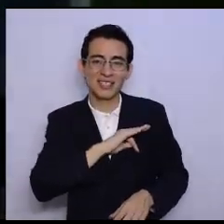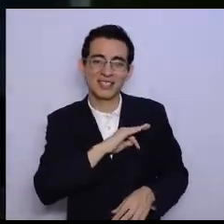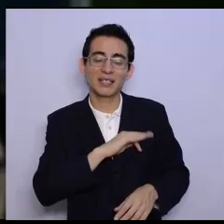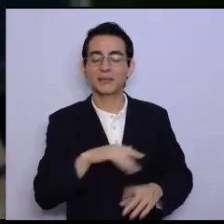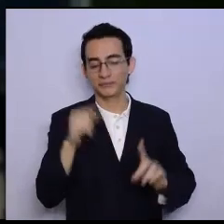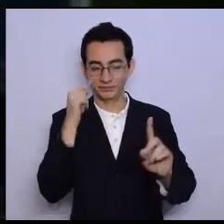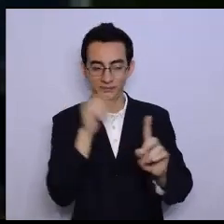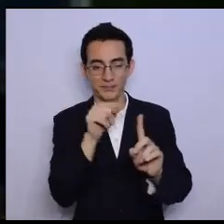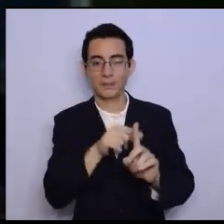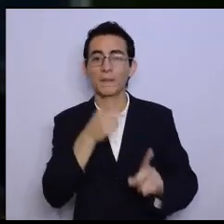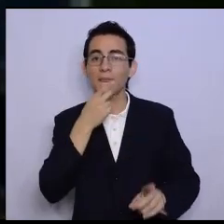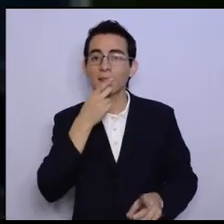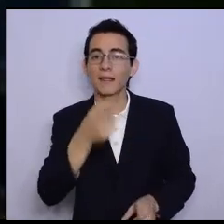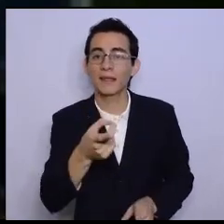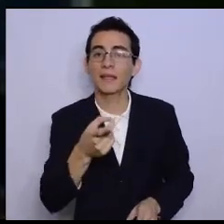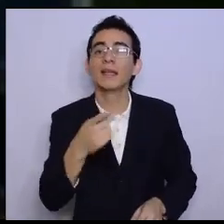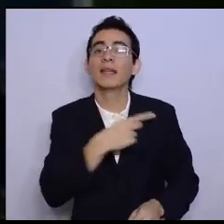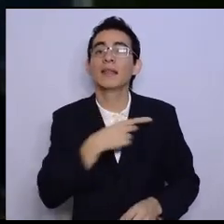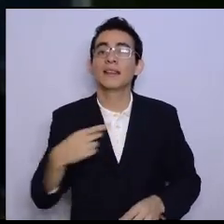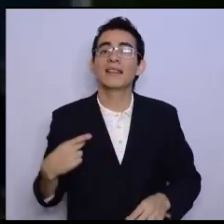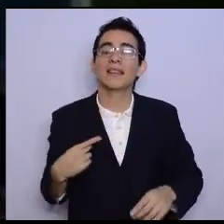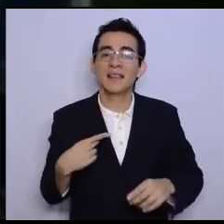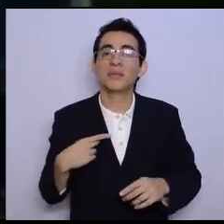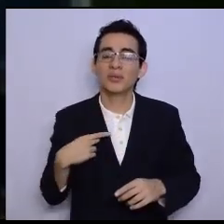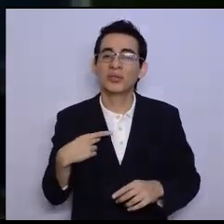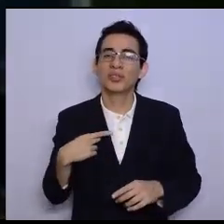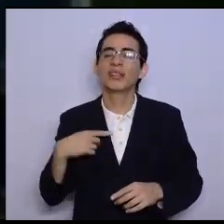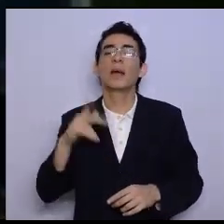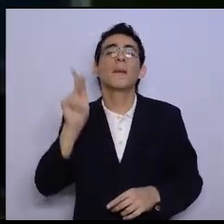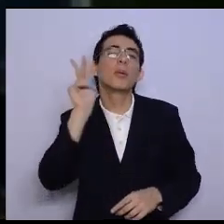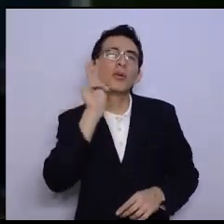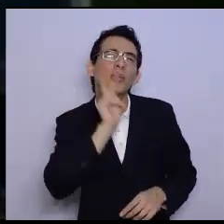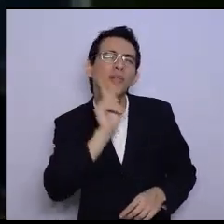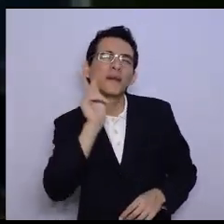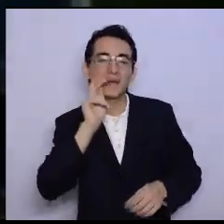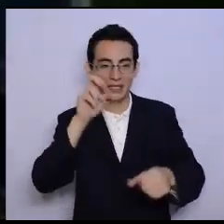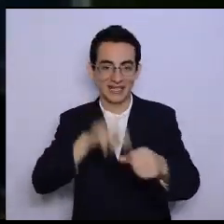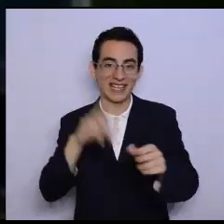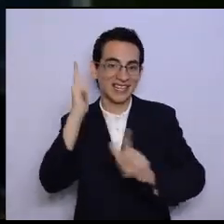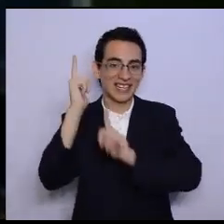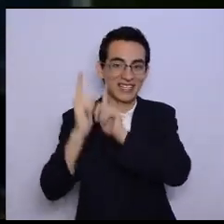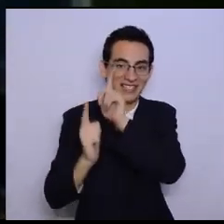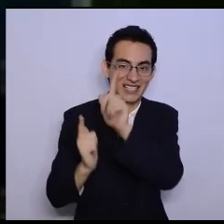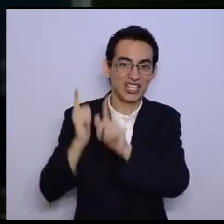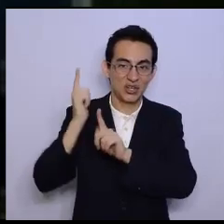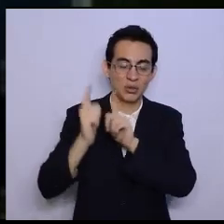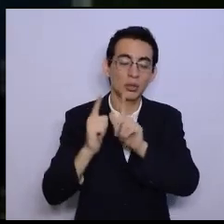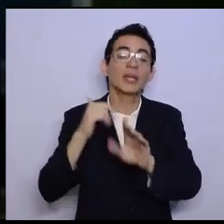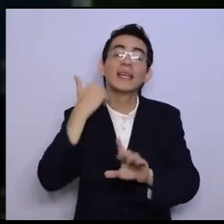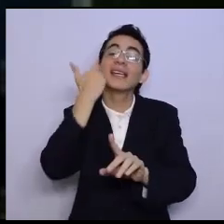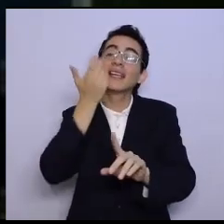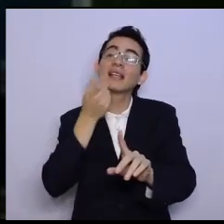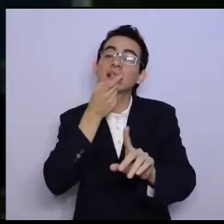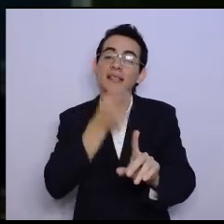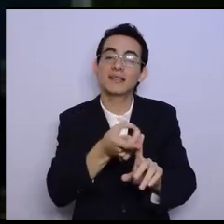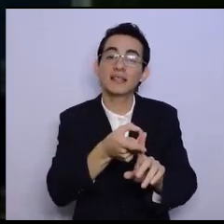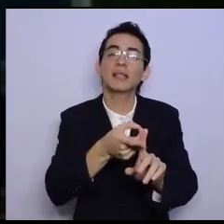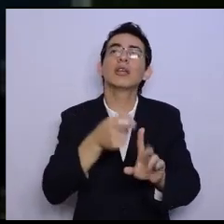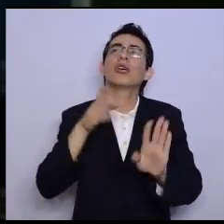la primera frase, sometida a prueba. La palabra prueba en el griego significa meter al